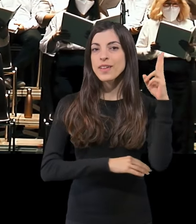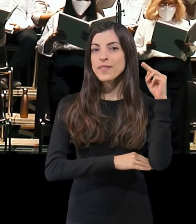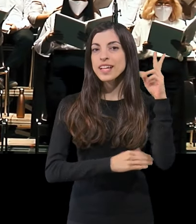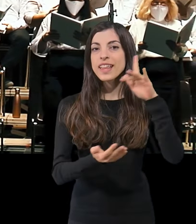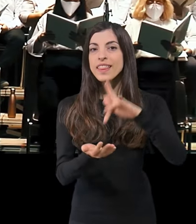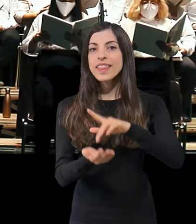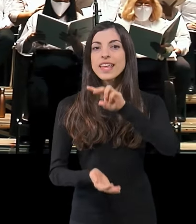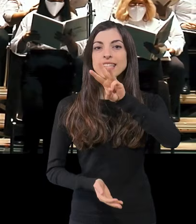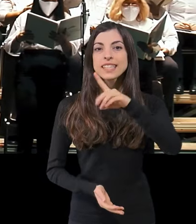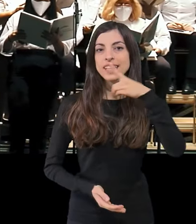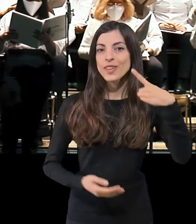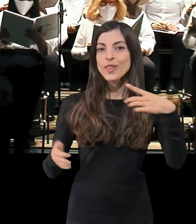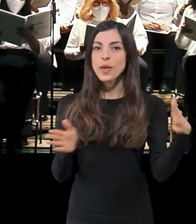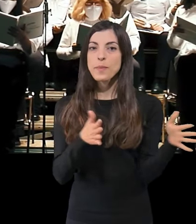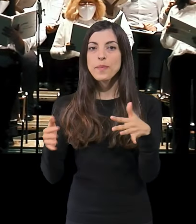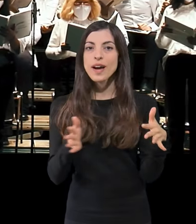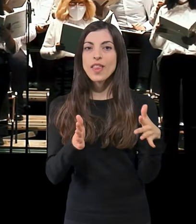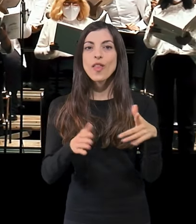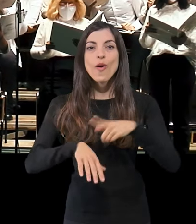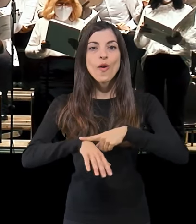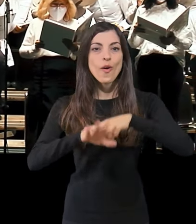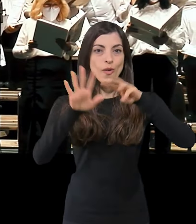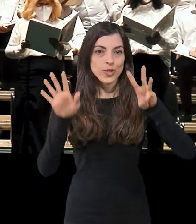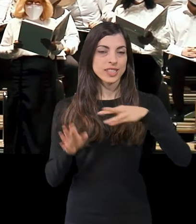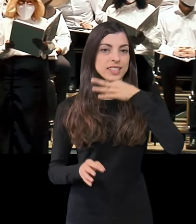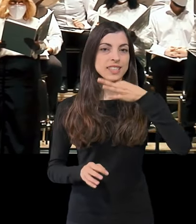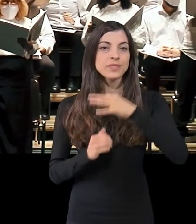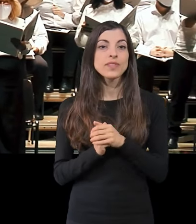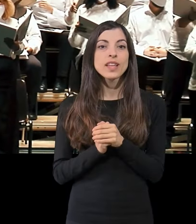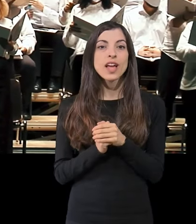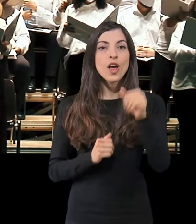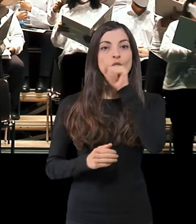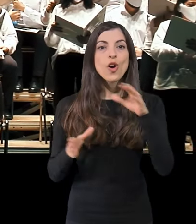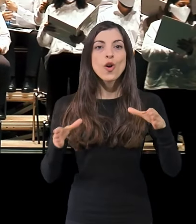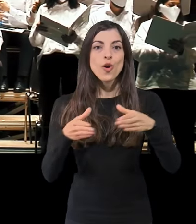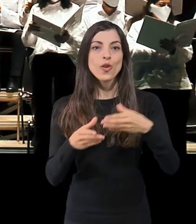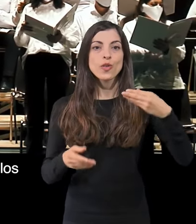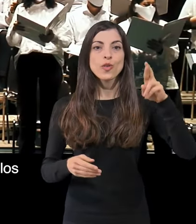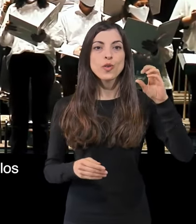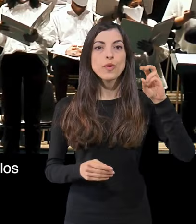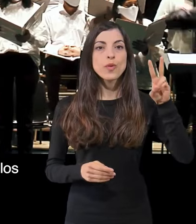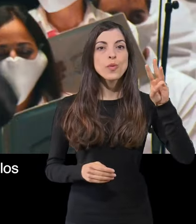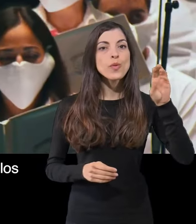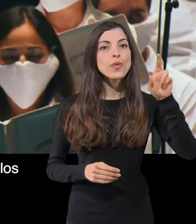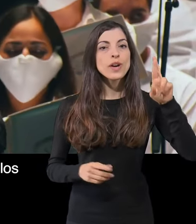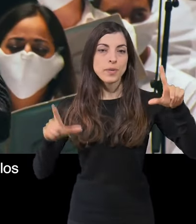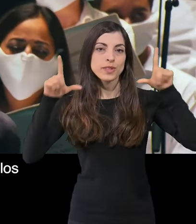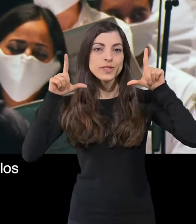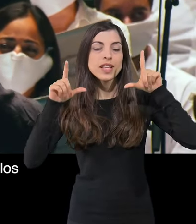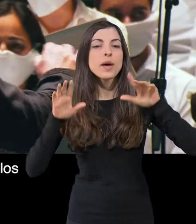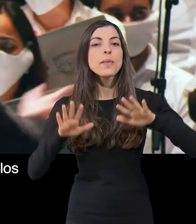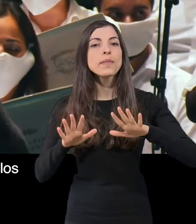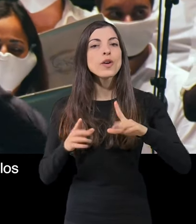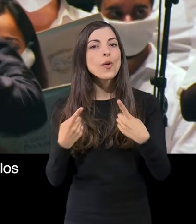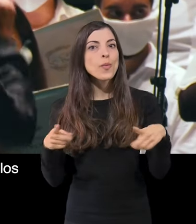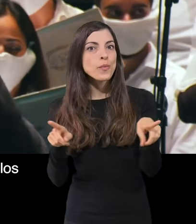Comenzará el viernes día 31 de marzo a partir de las 8 de la tarde con el coro Brouwer de protagonista, aunque estará acompañado de